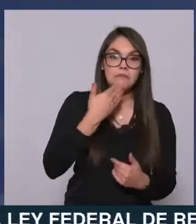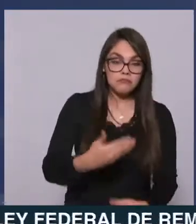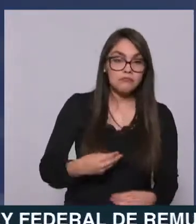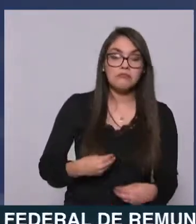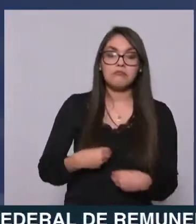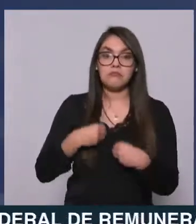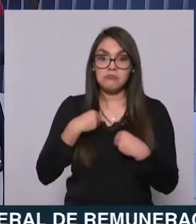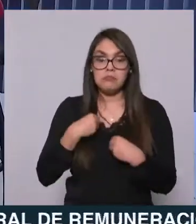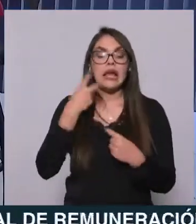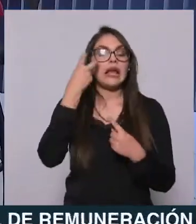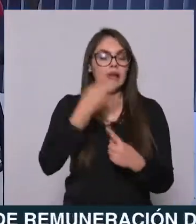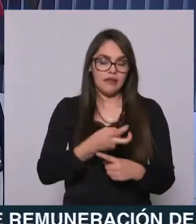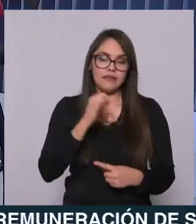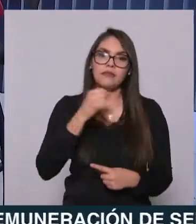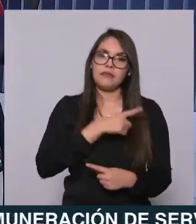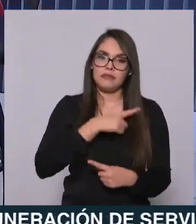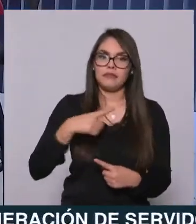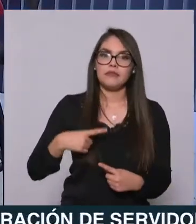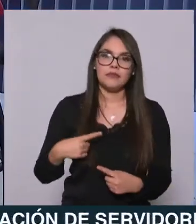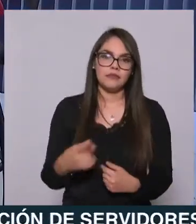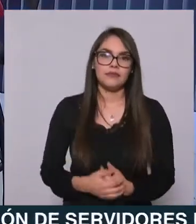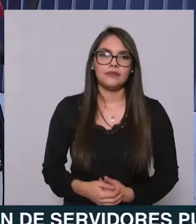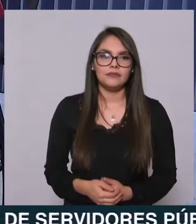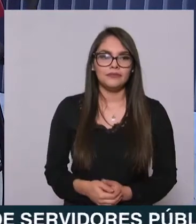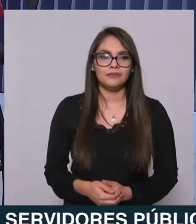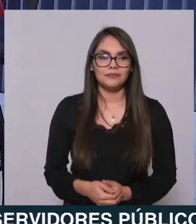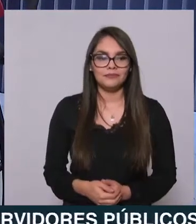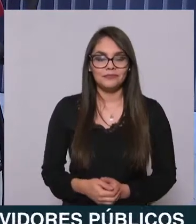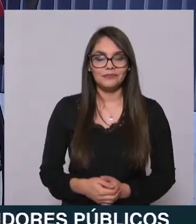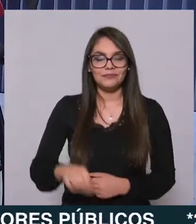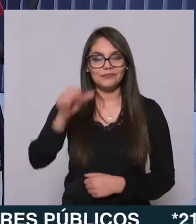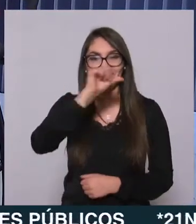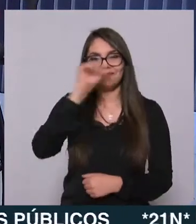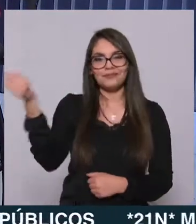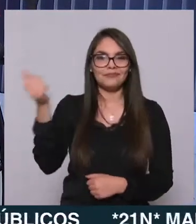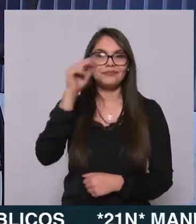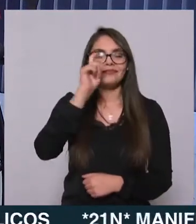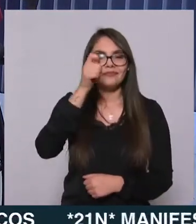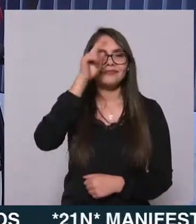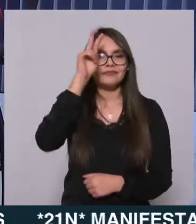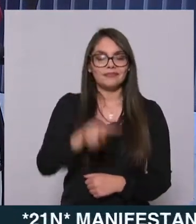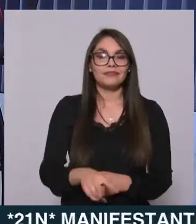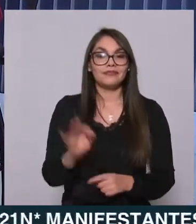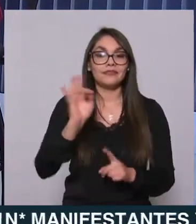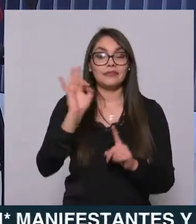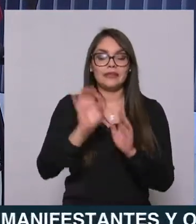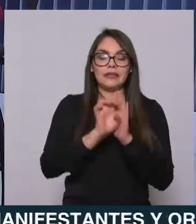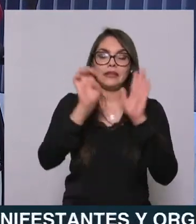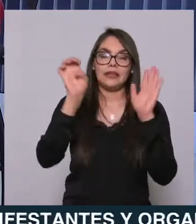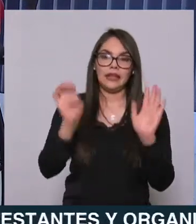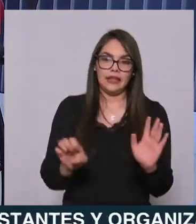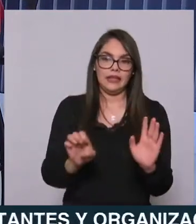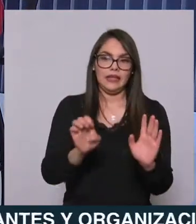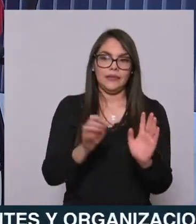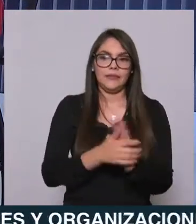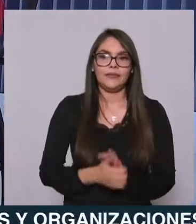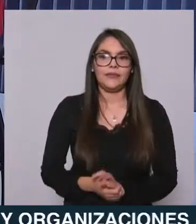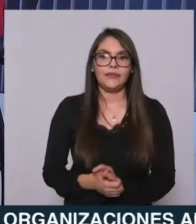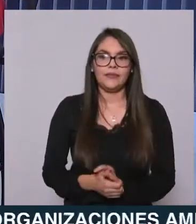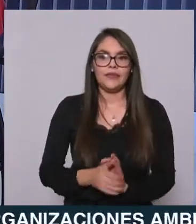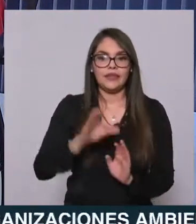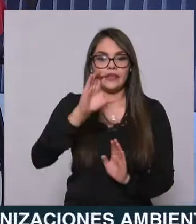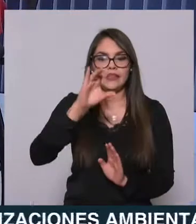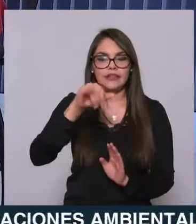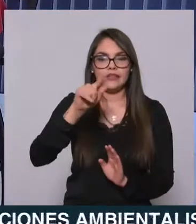vida. Esa no es noticia. La noticia realmente es Cintia, por ejemplo, que